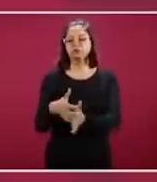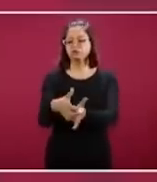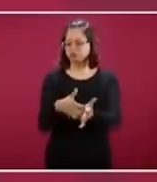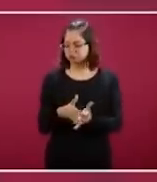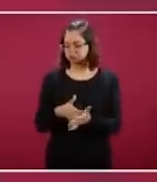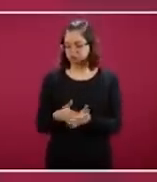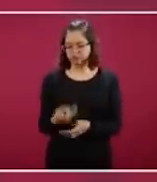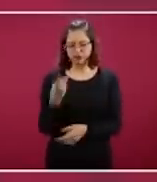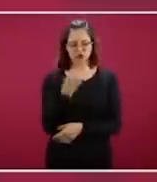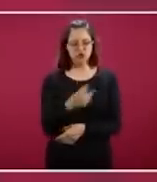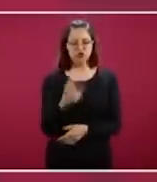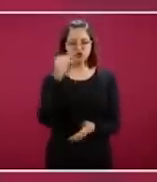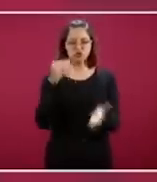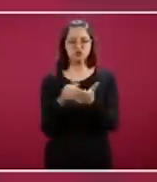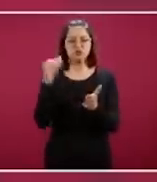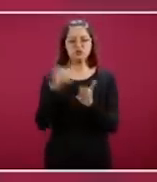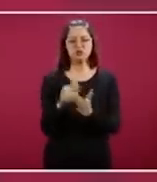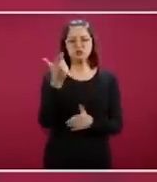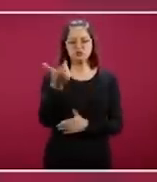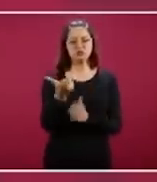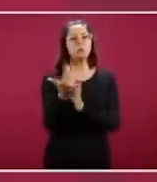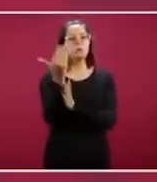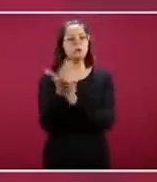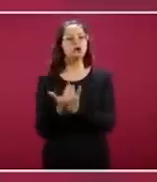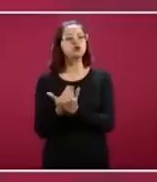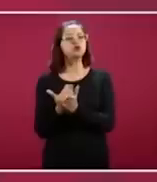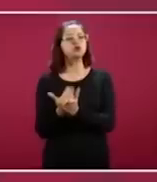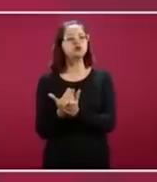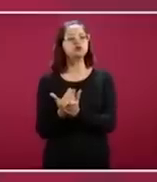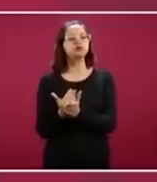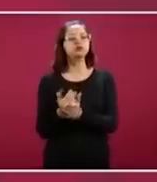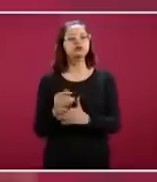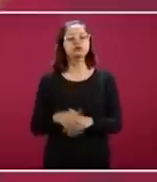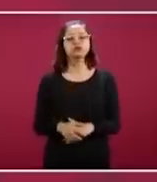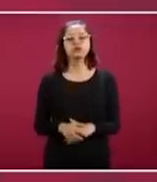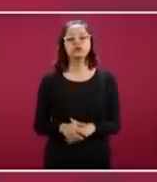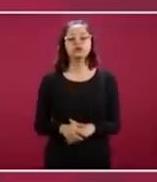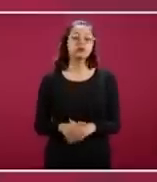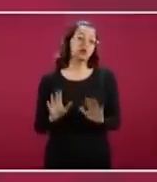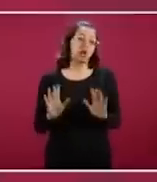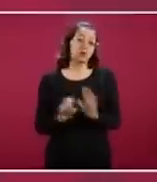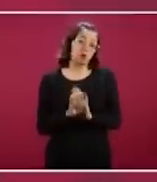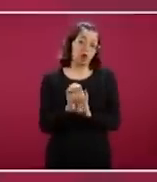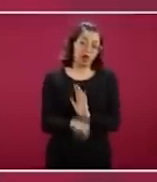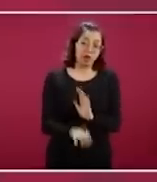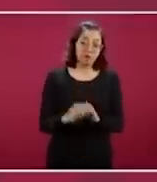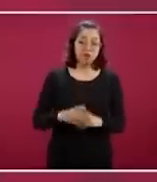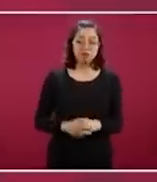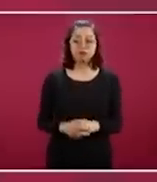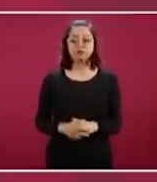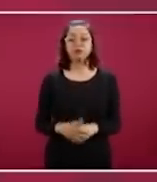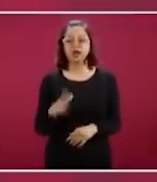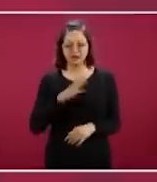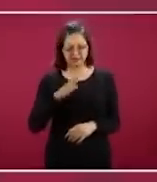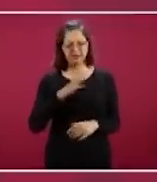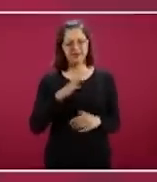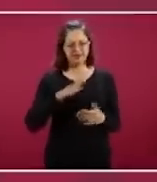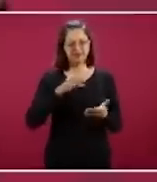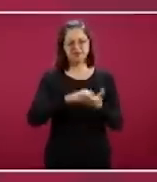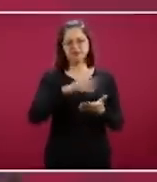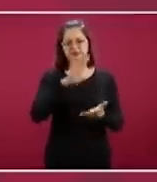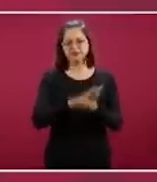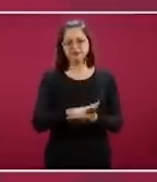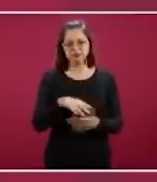alrededor de 200,000 millones de pesos. Ese es un dato que tenemos incluso en